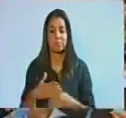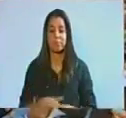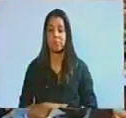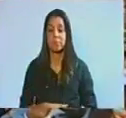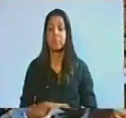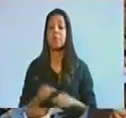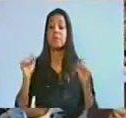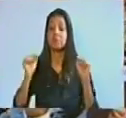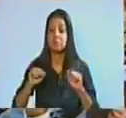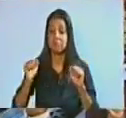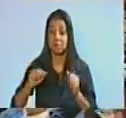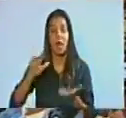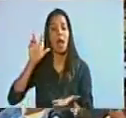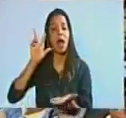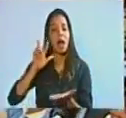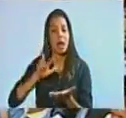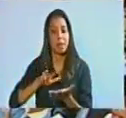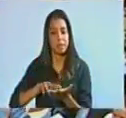Aprobado.